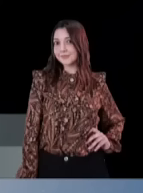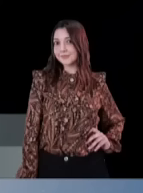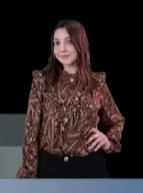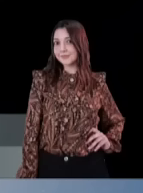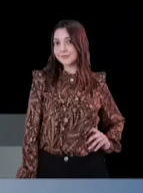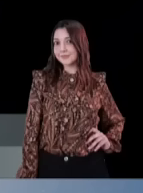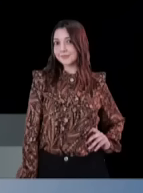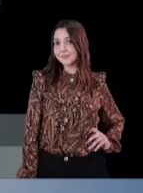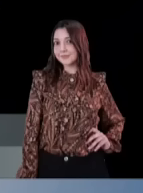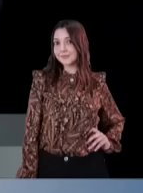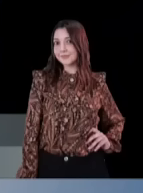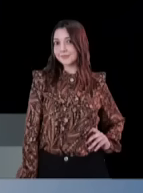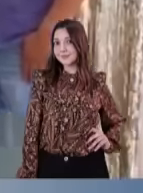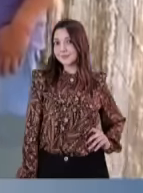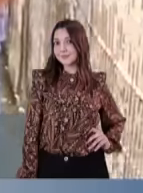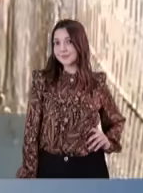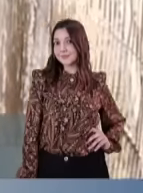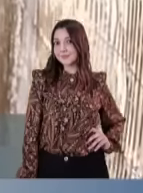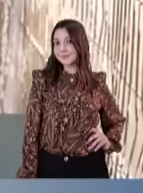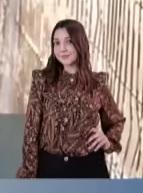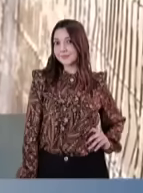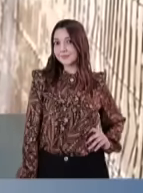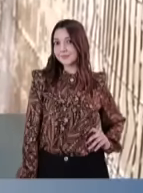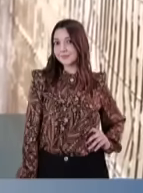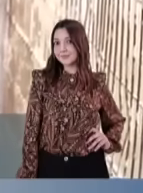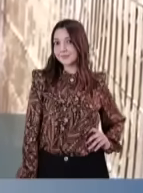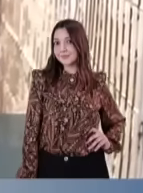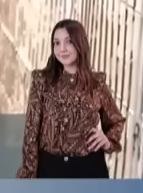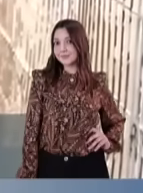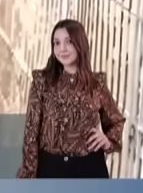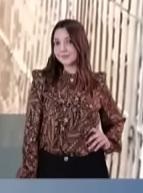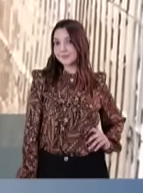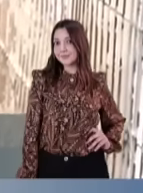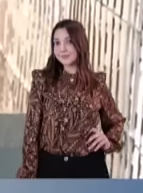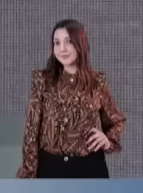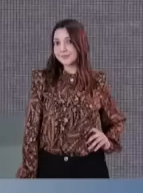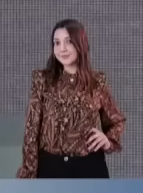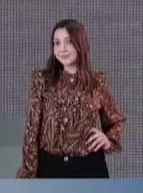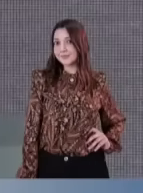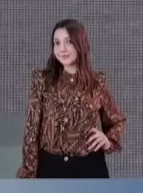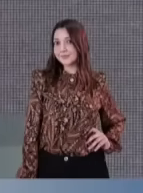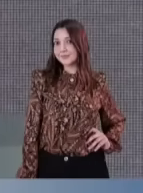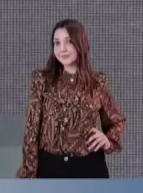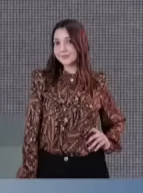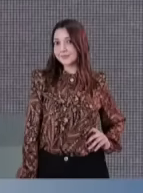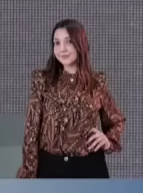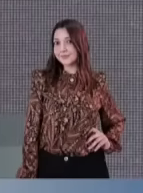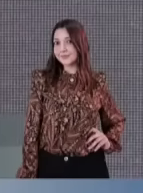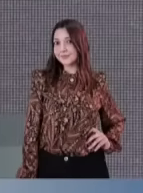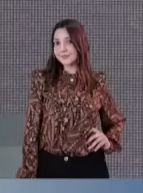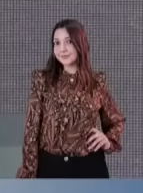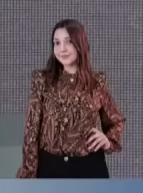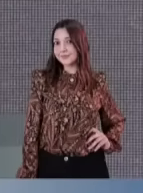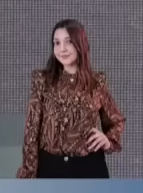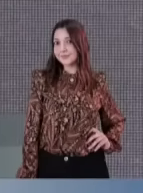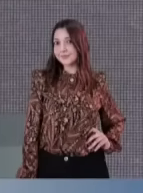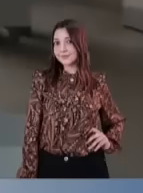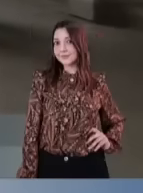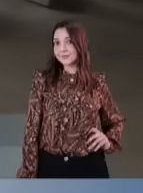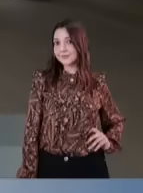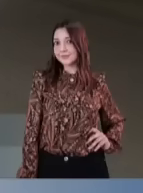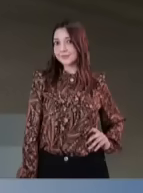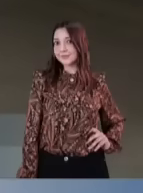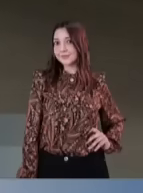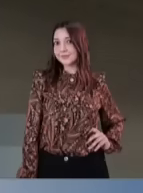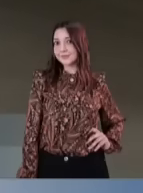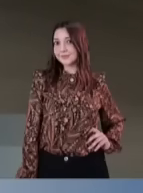Camila Vallejo, porque también hay voces que señalan que su figura ya está desgastada como vocera de gobierno y que naturalmente